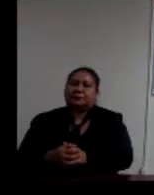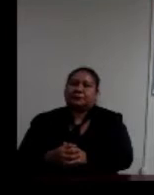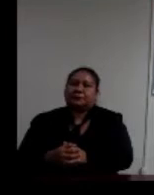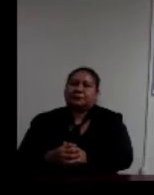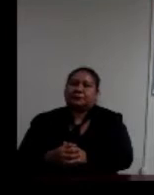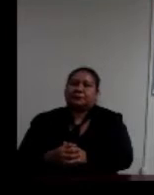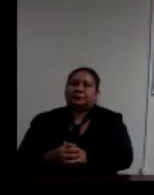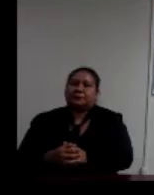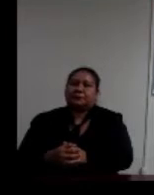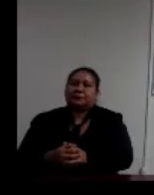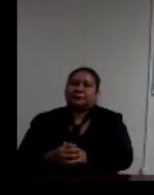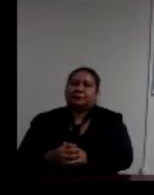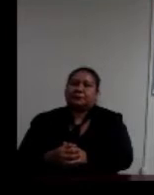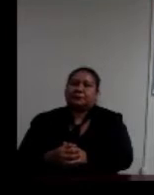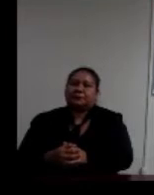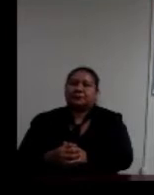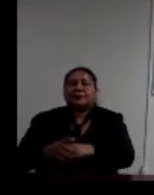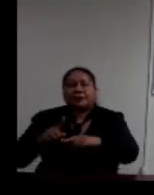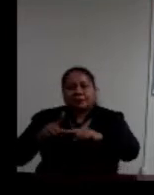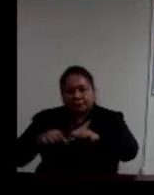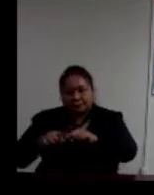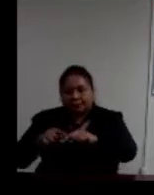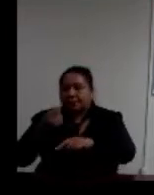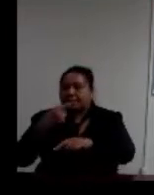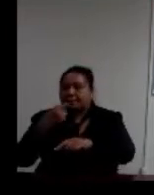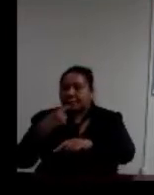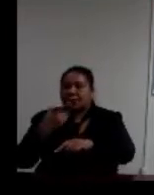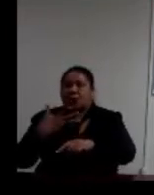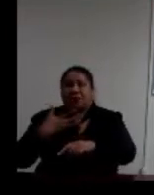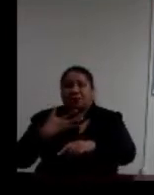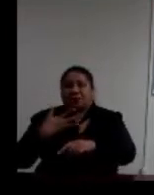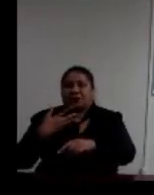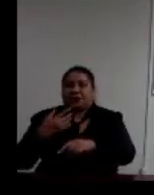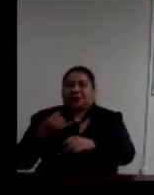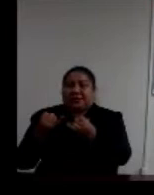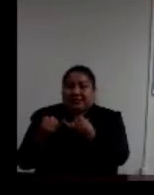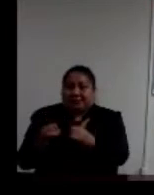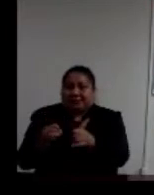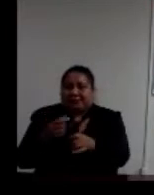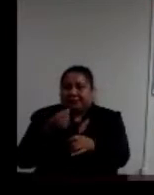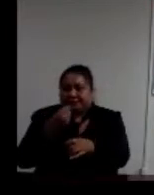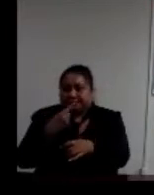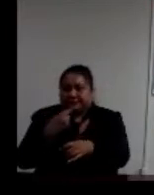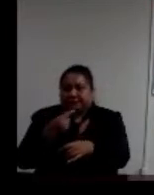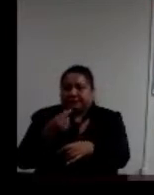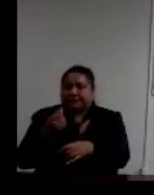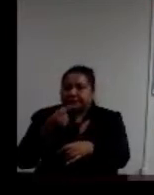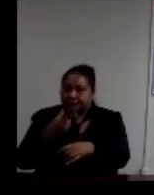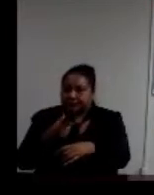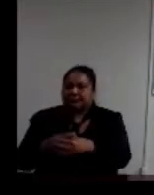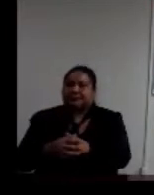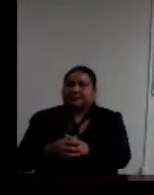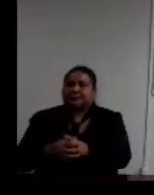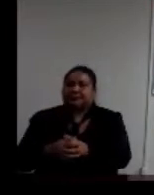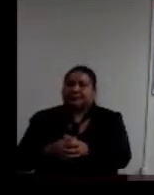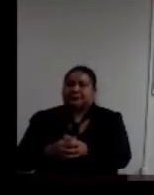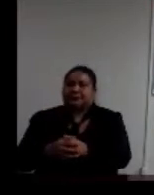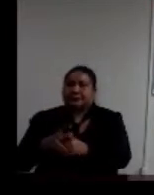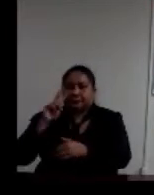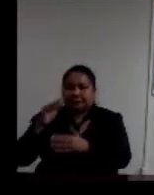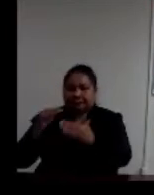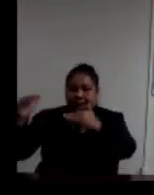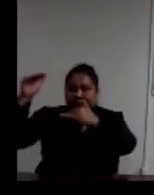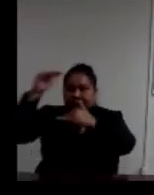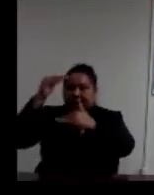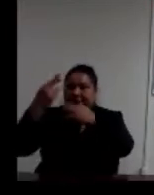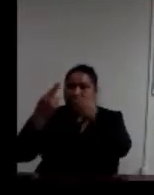tener o va a depender del medicamento o se va a hacer dependiente del fármaco que le estamos otorgando. Esta tabla es básicamente